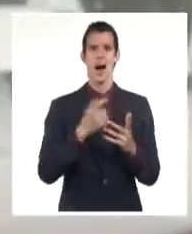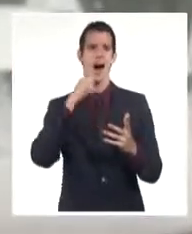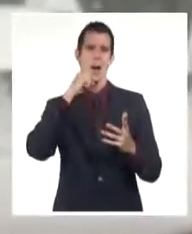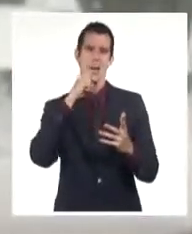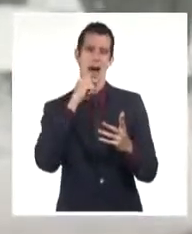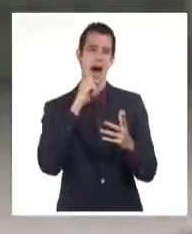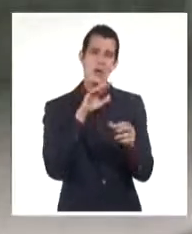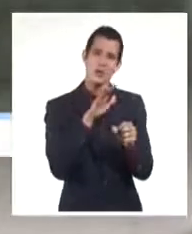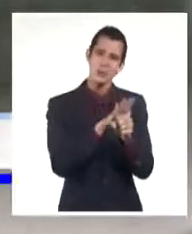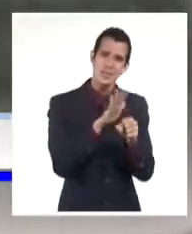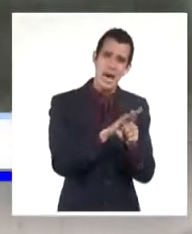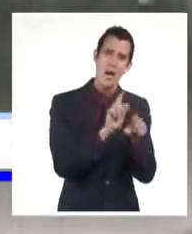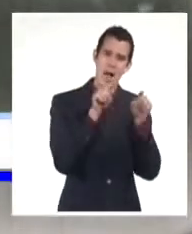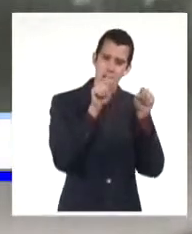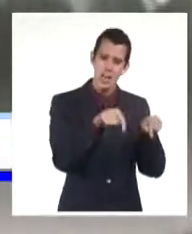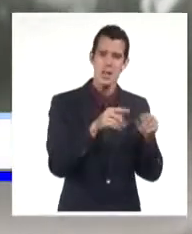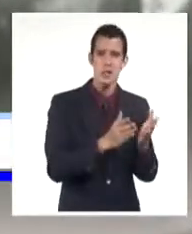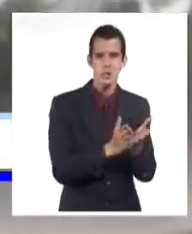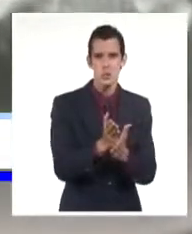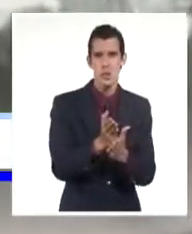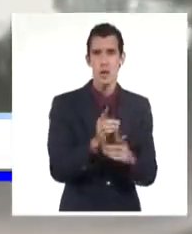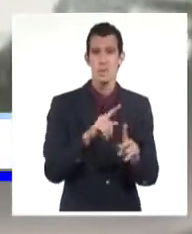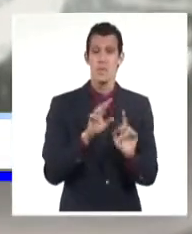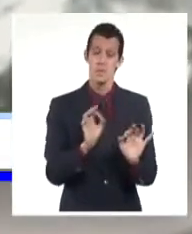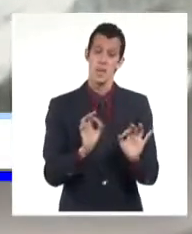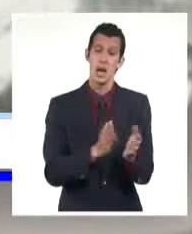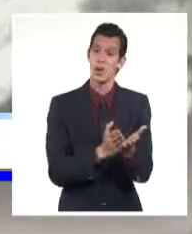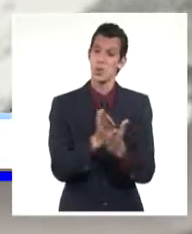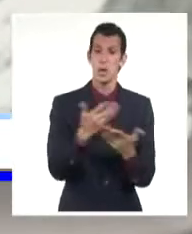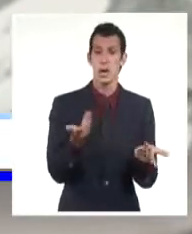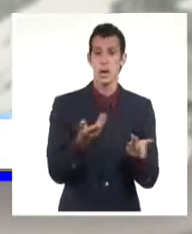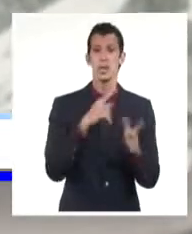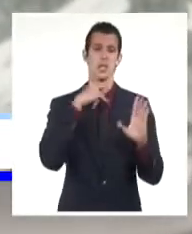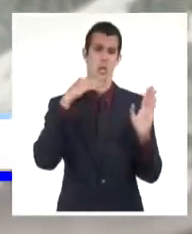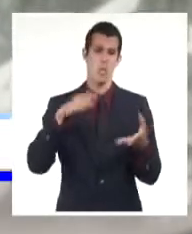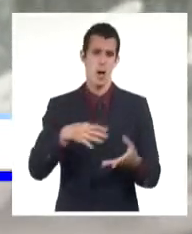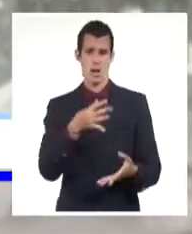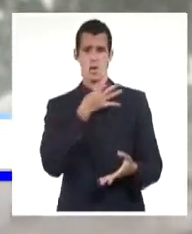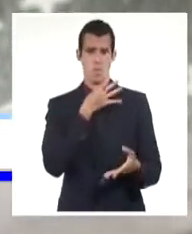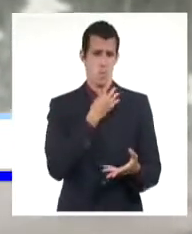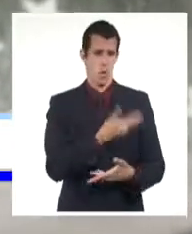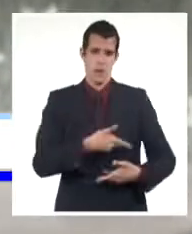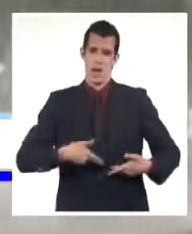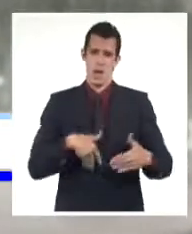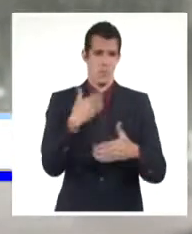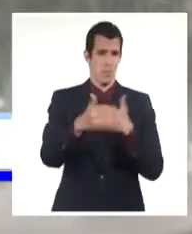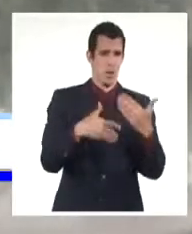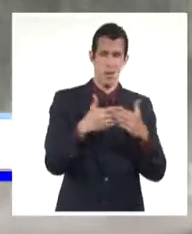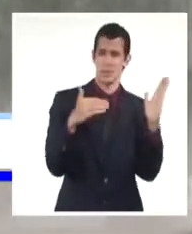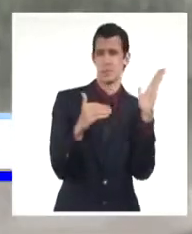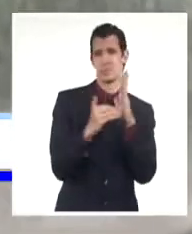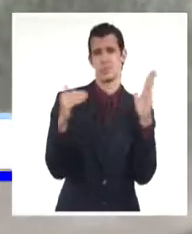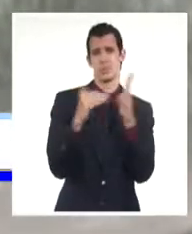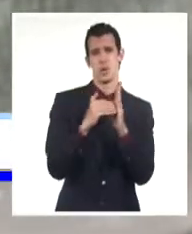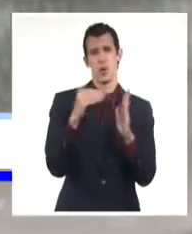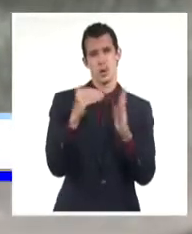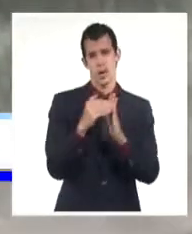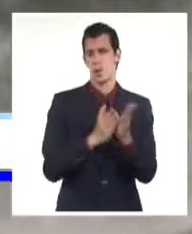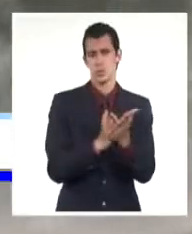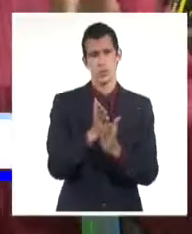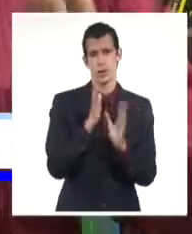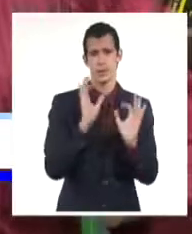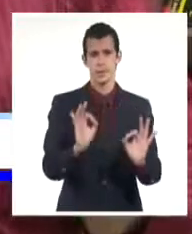Con el establecimiento de la República, se consolidaban esquemas de dependencia subordinados a la emergente potencia